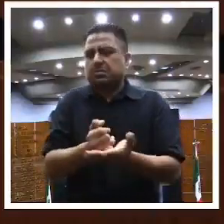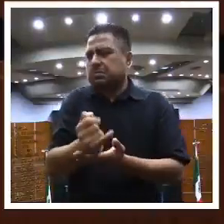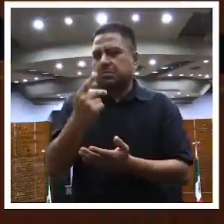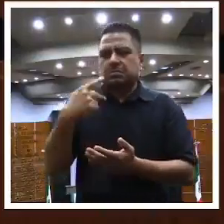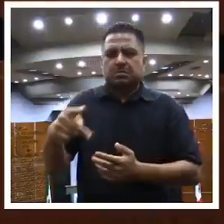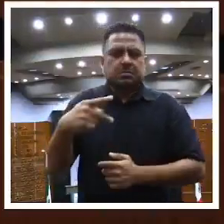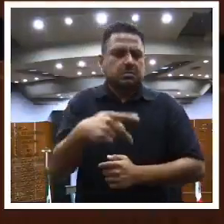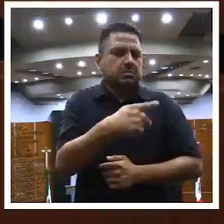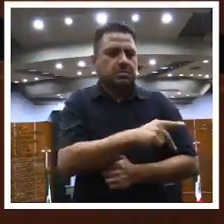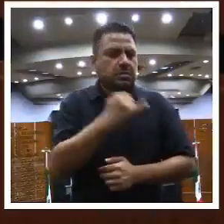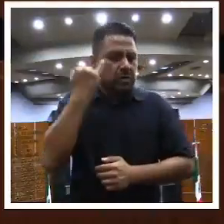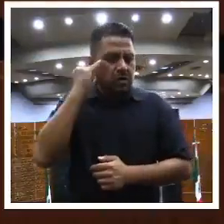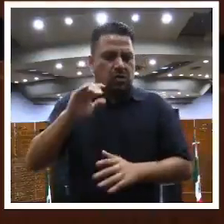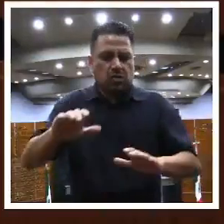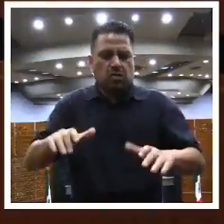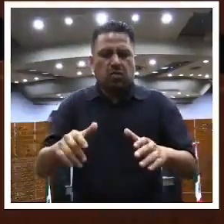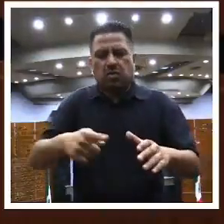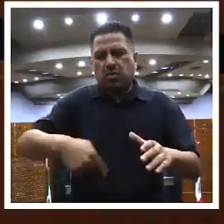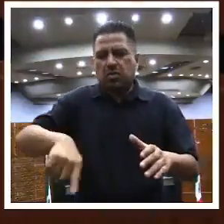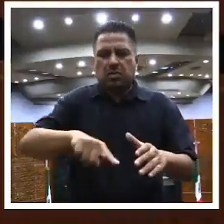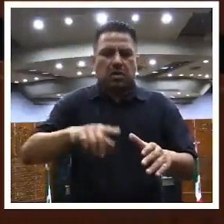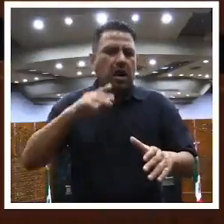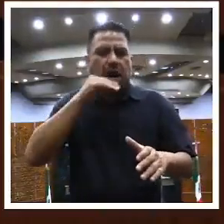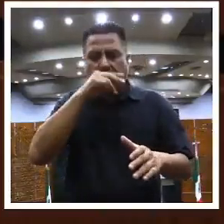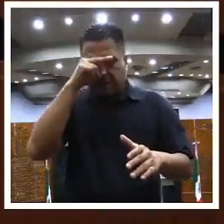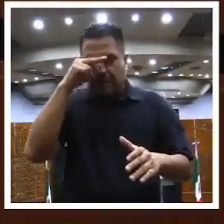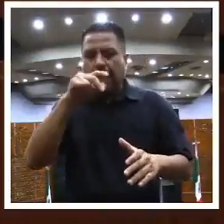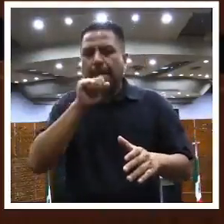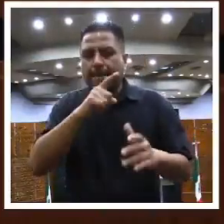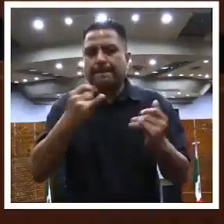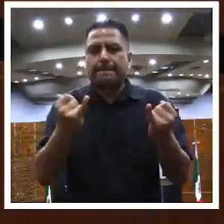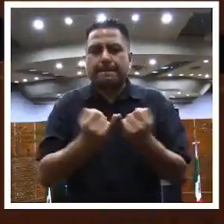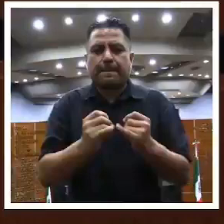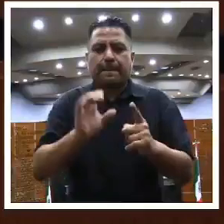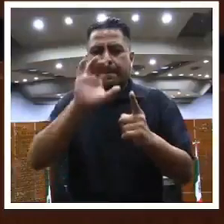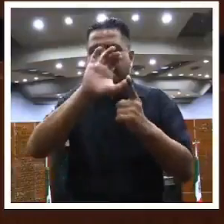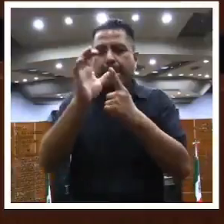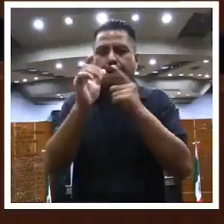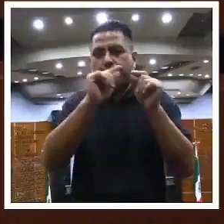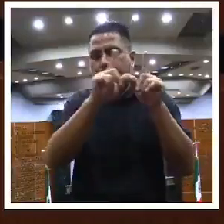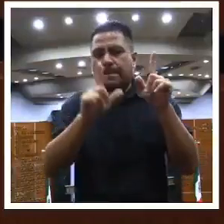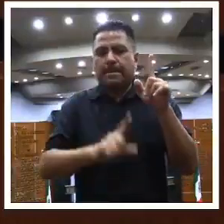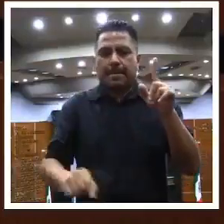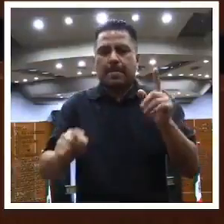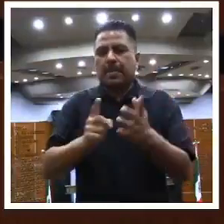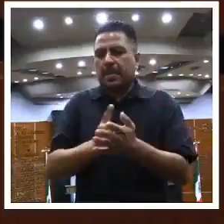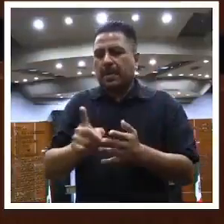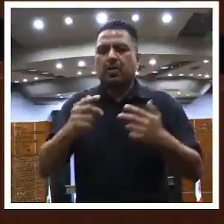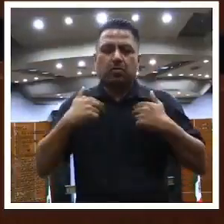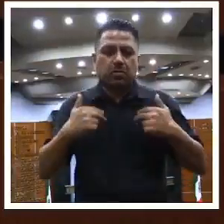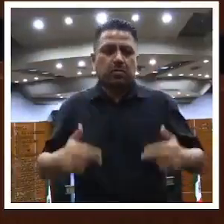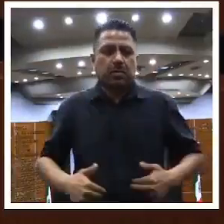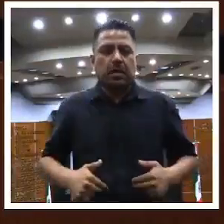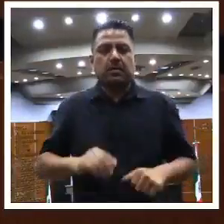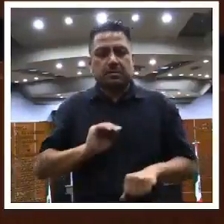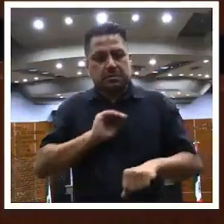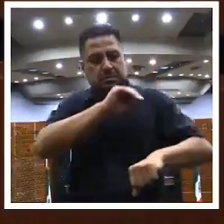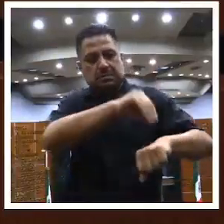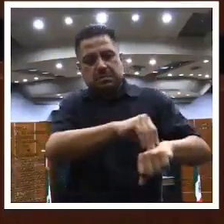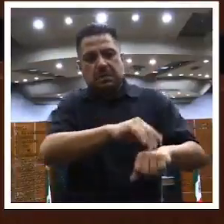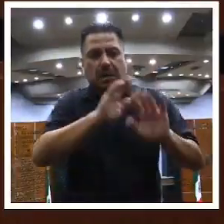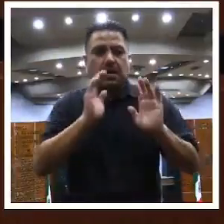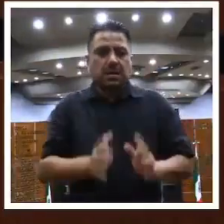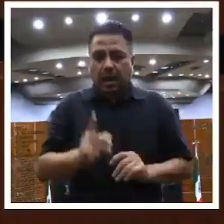autonomía de los pueblos y comunidades indígenas y afromexicanas. La Comisión Nacional de los Derechos Humanos ha emitido